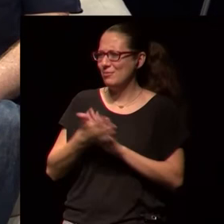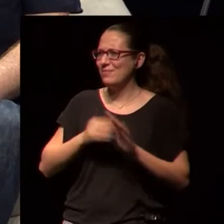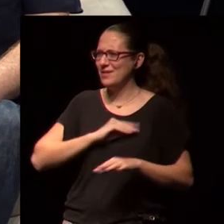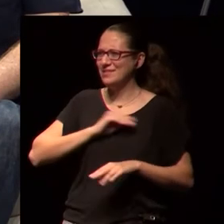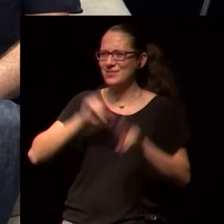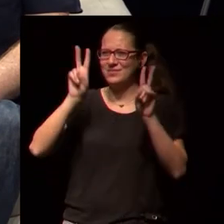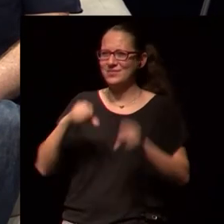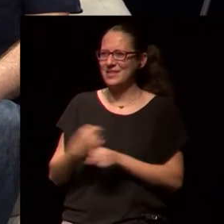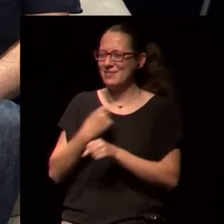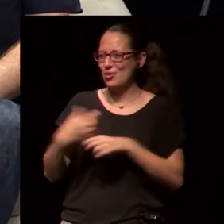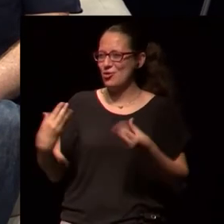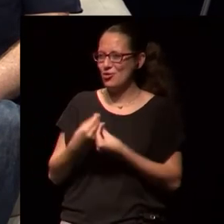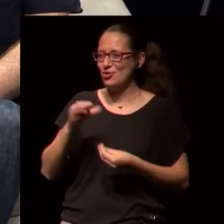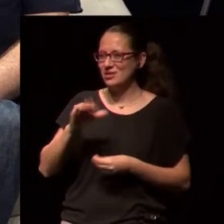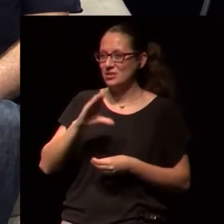al borde del genocidio,